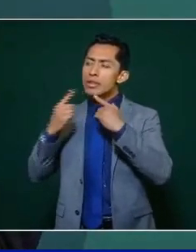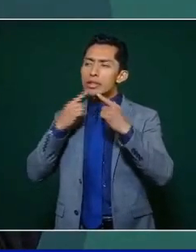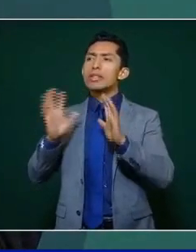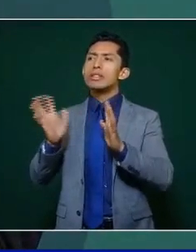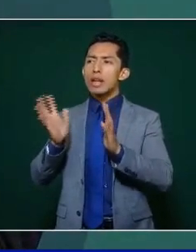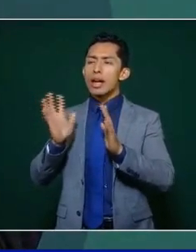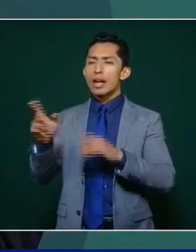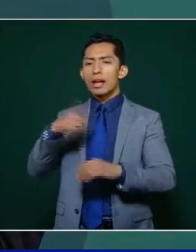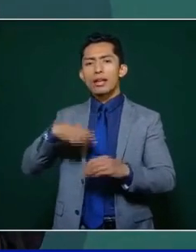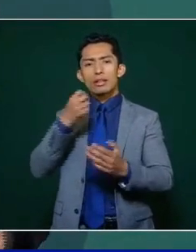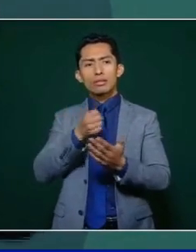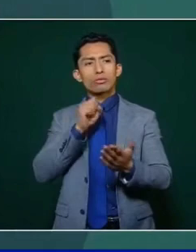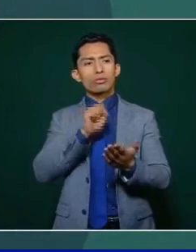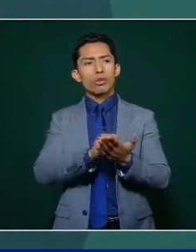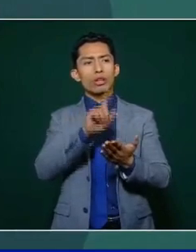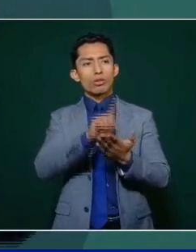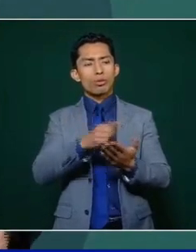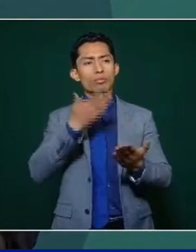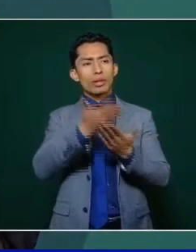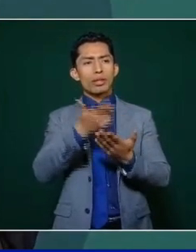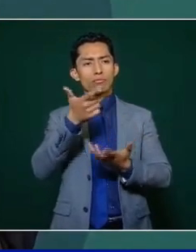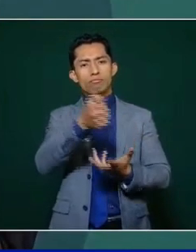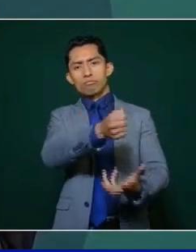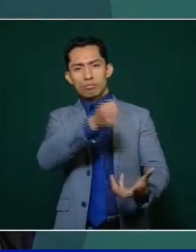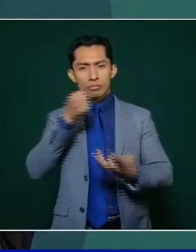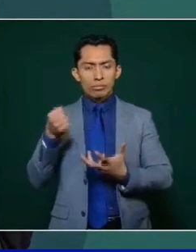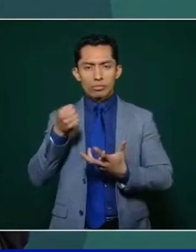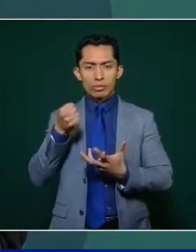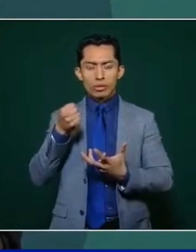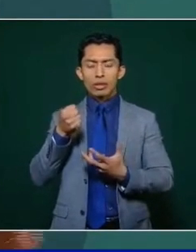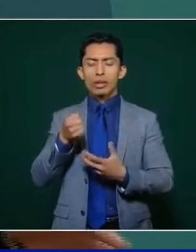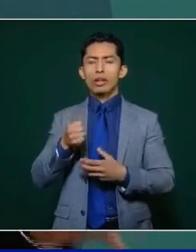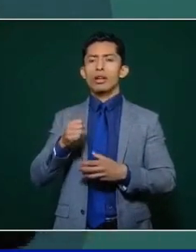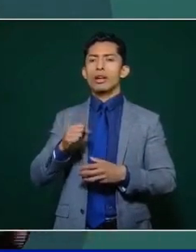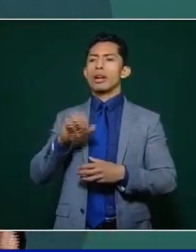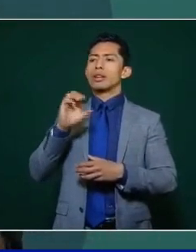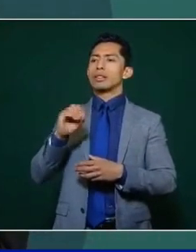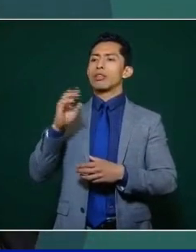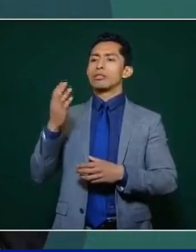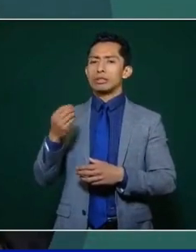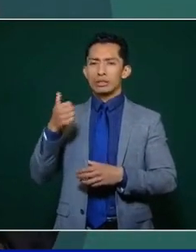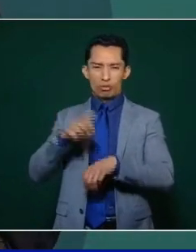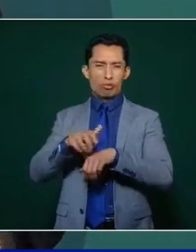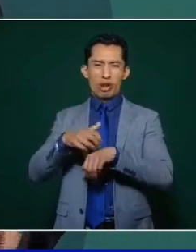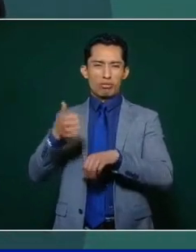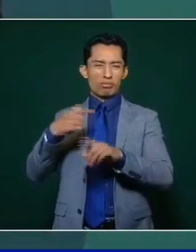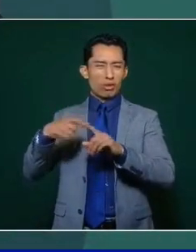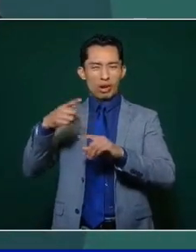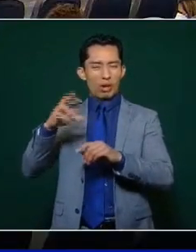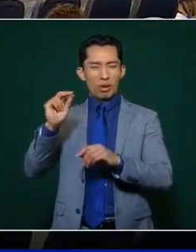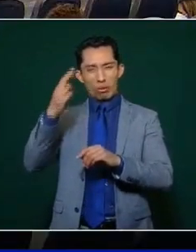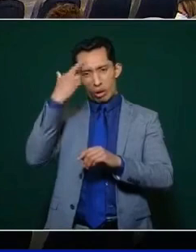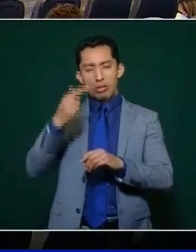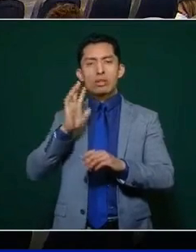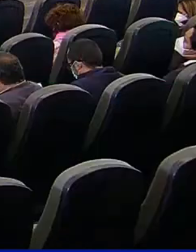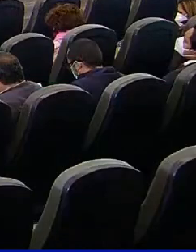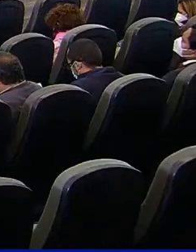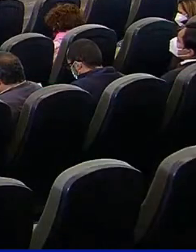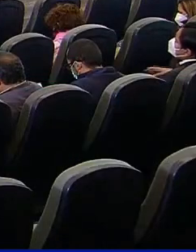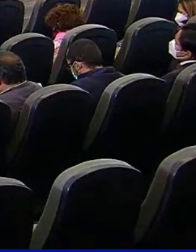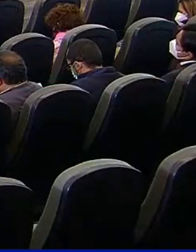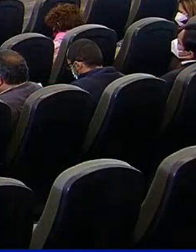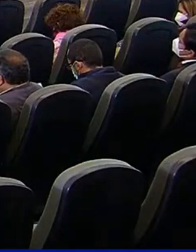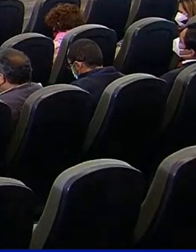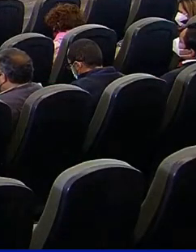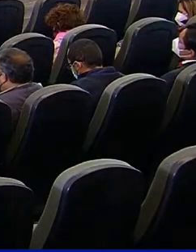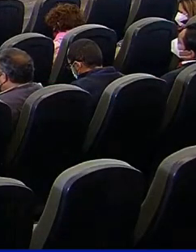una solicitud de recursos a través del mecanismo U080 y U06, si mal no recuerdo. Se está